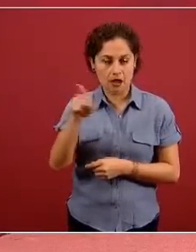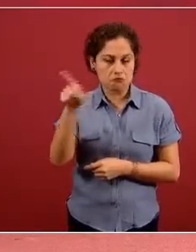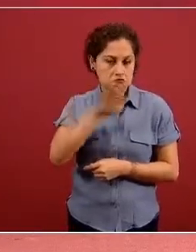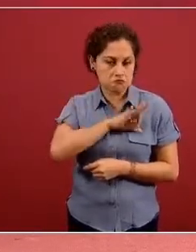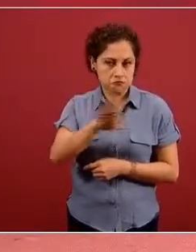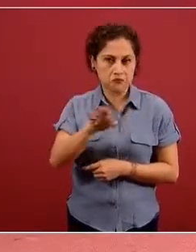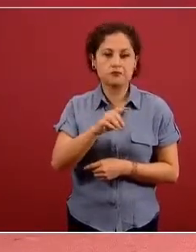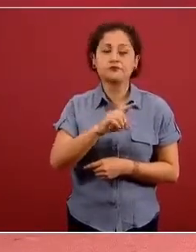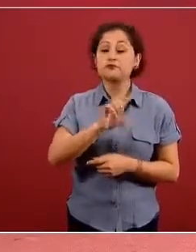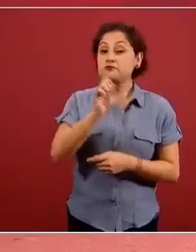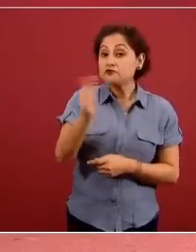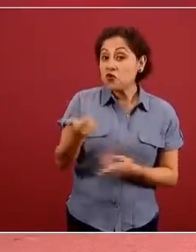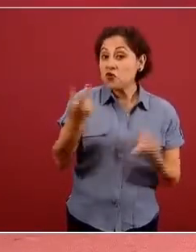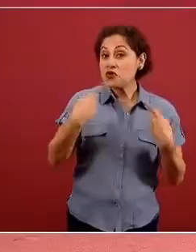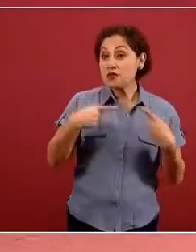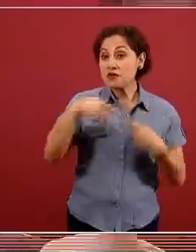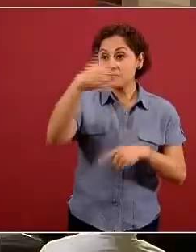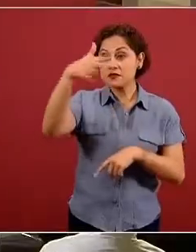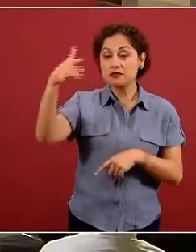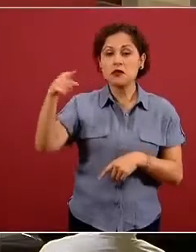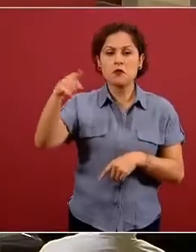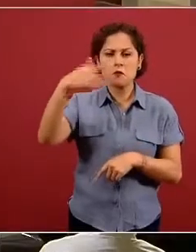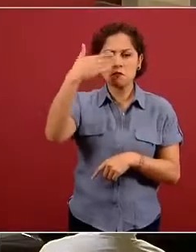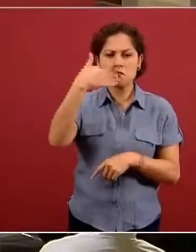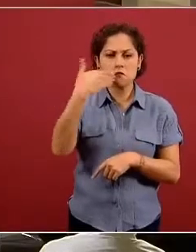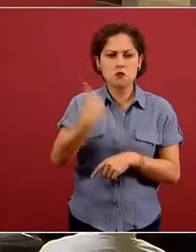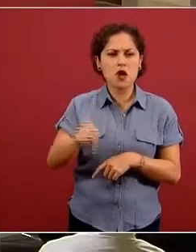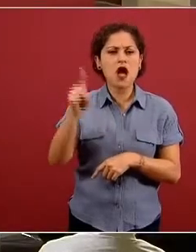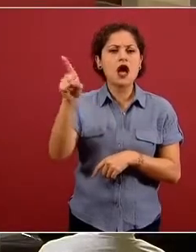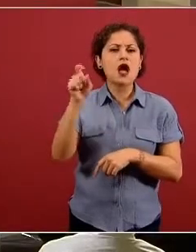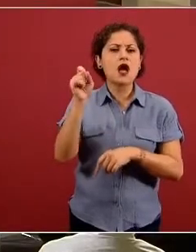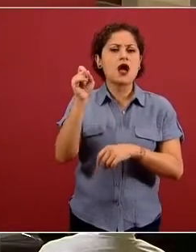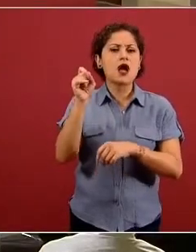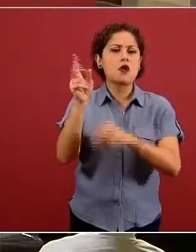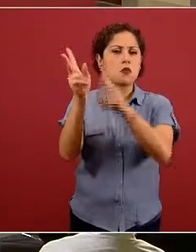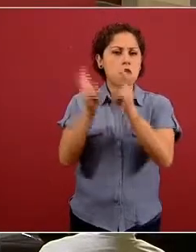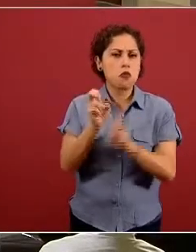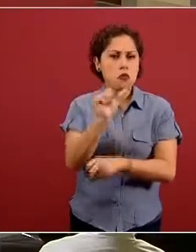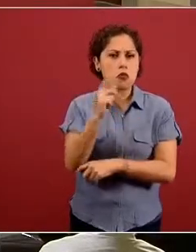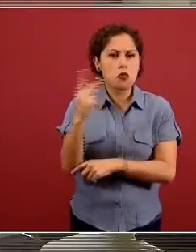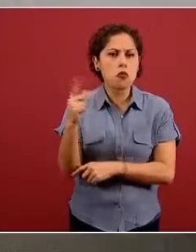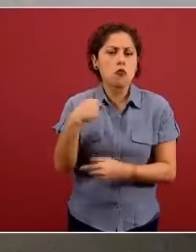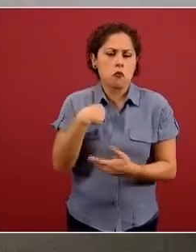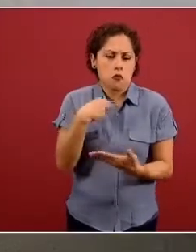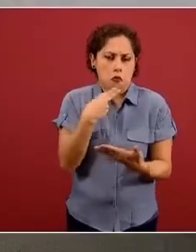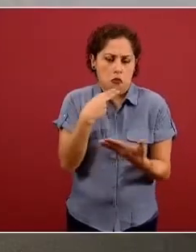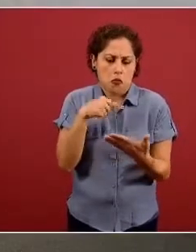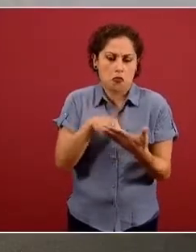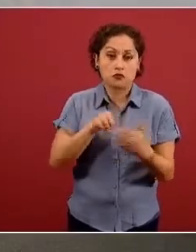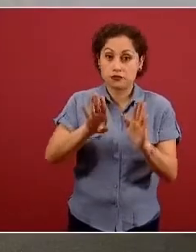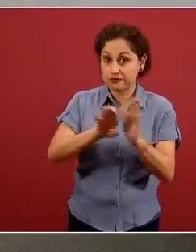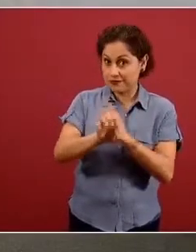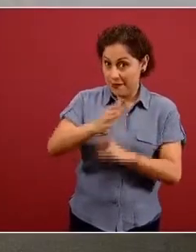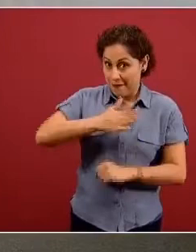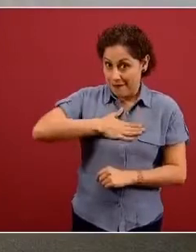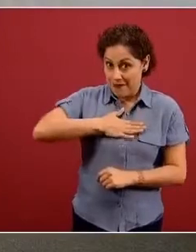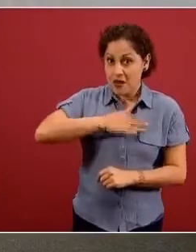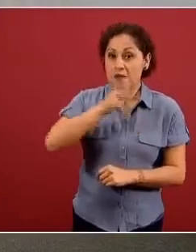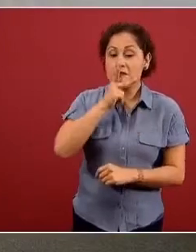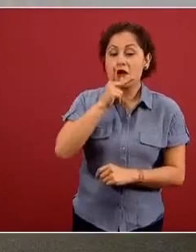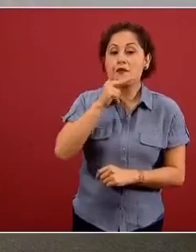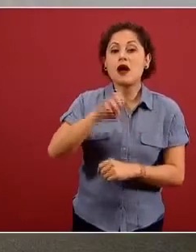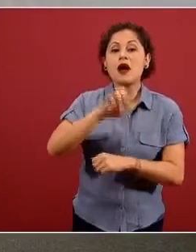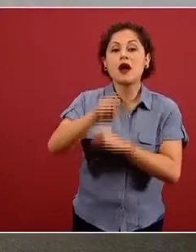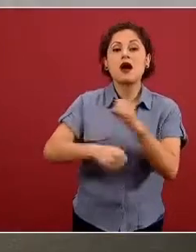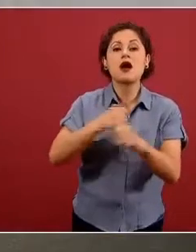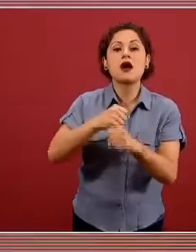Quien dice yo aquí me bajo mi aplicación y también la sé utilizar, adelante. Mi padre es un hombre de